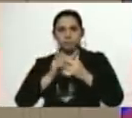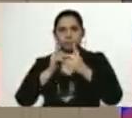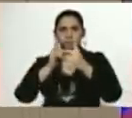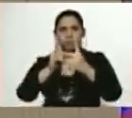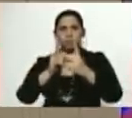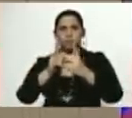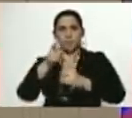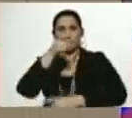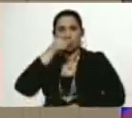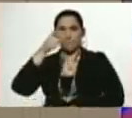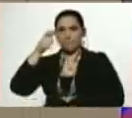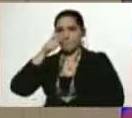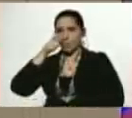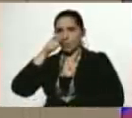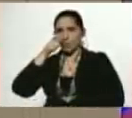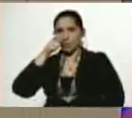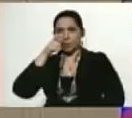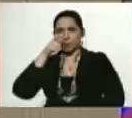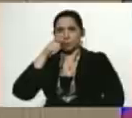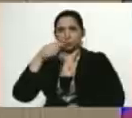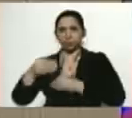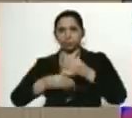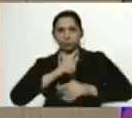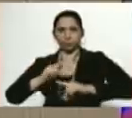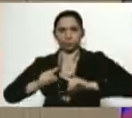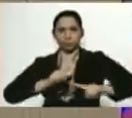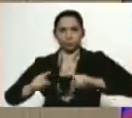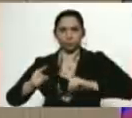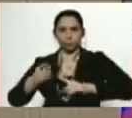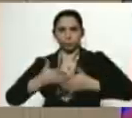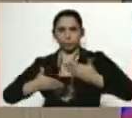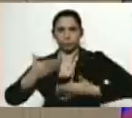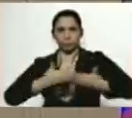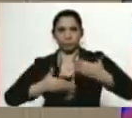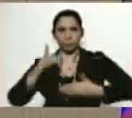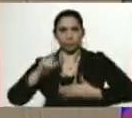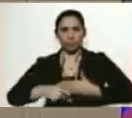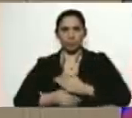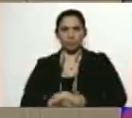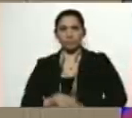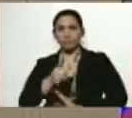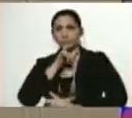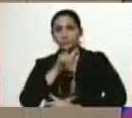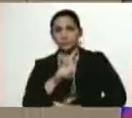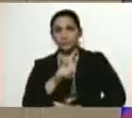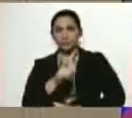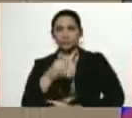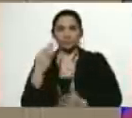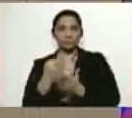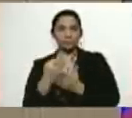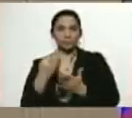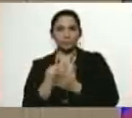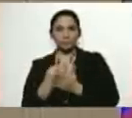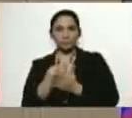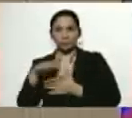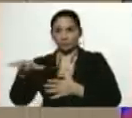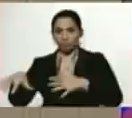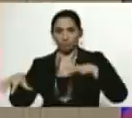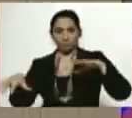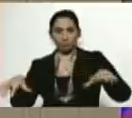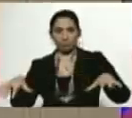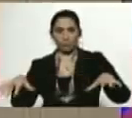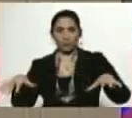y supervisión de la ejecución de esta colaboración y para informar regularmente a las partes